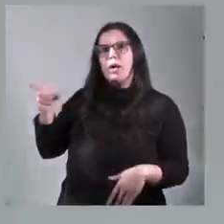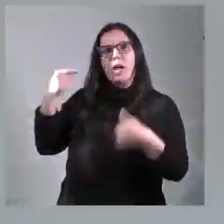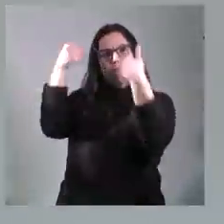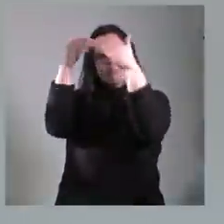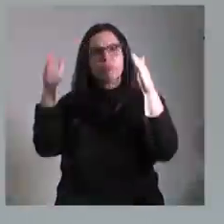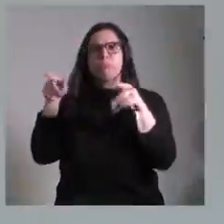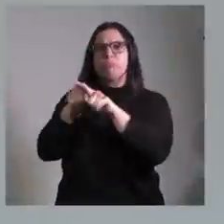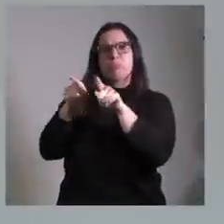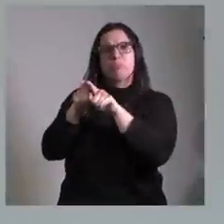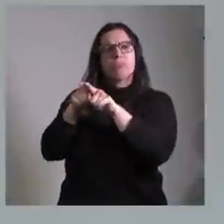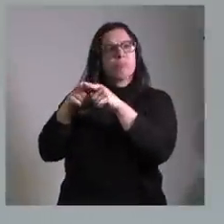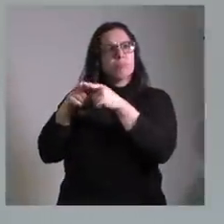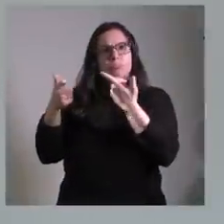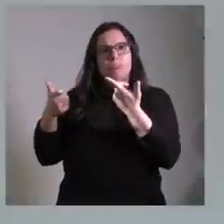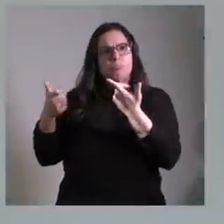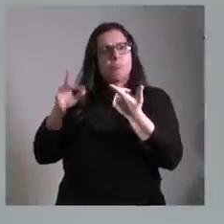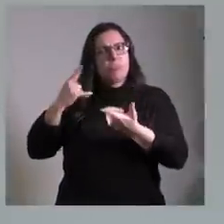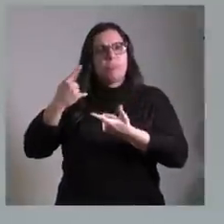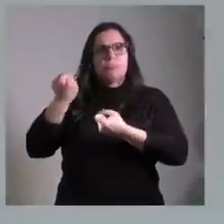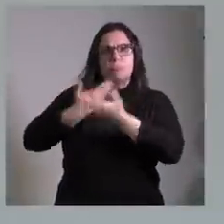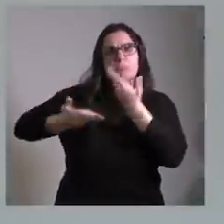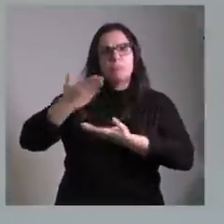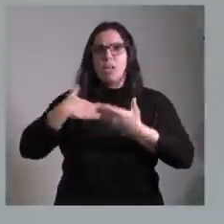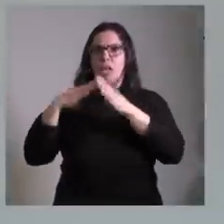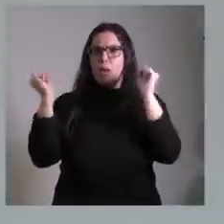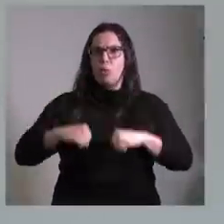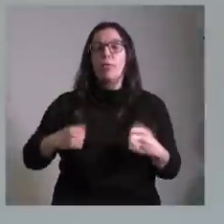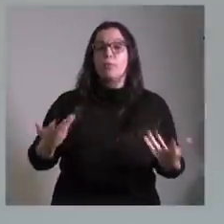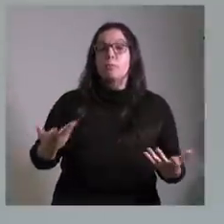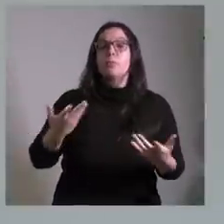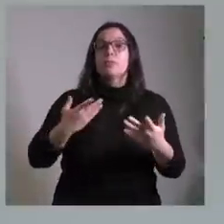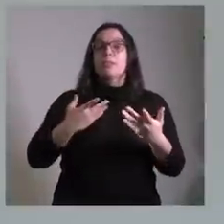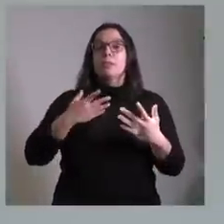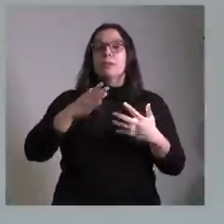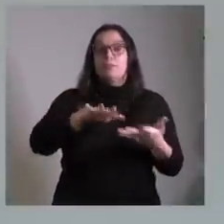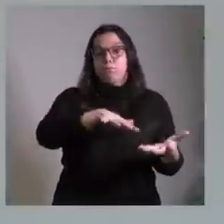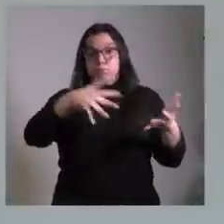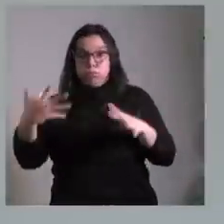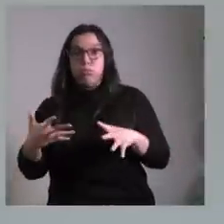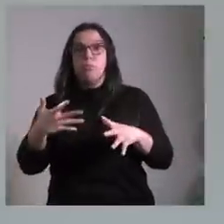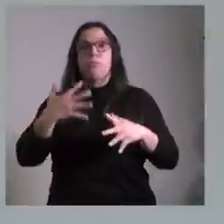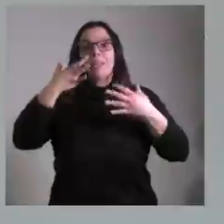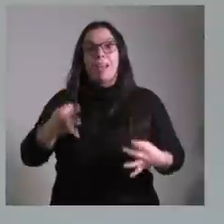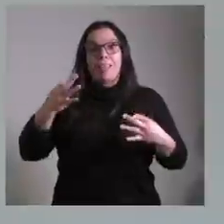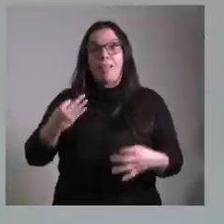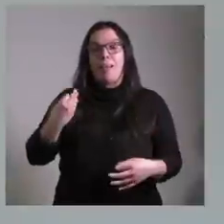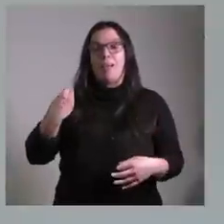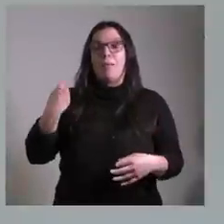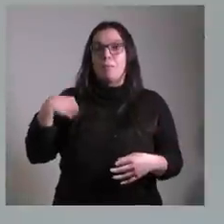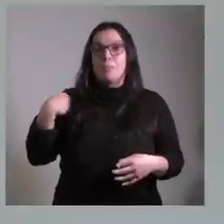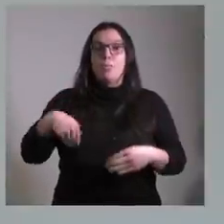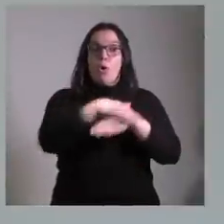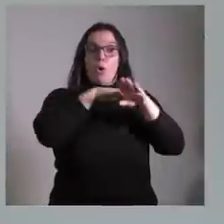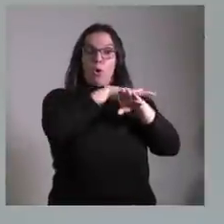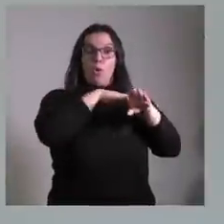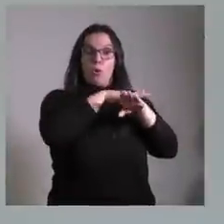todo momento muy dispuesto a celebrar estos acuerdos que son desarrollo como ha dicho el portavoz del acuerdo de gobierno